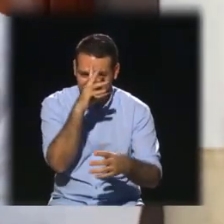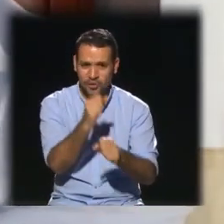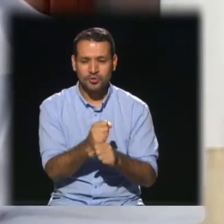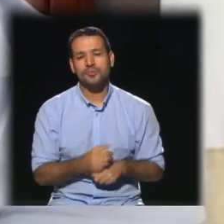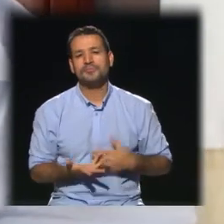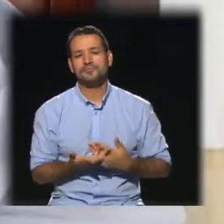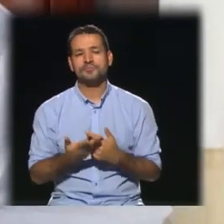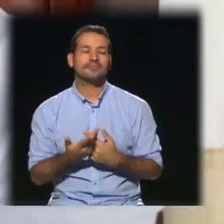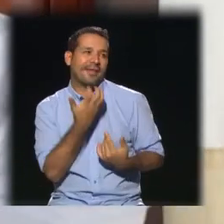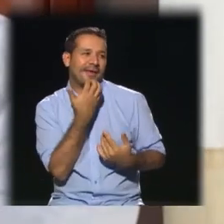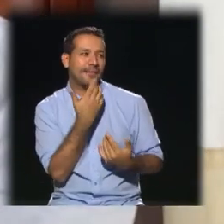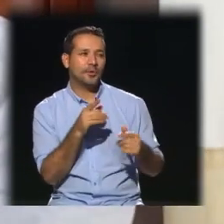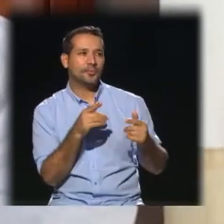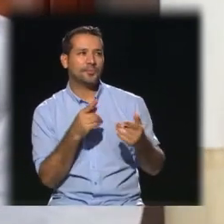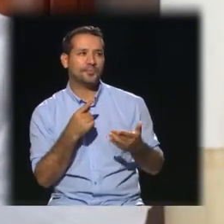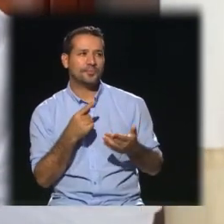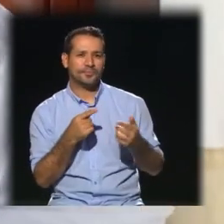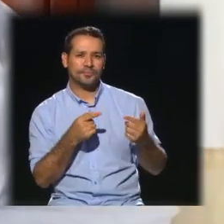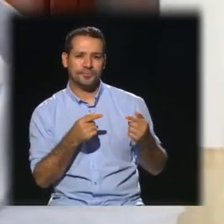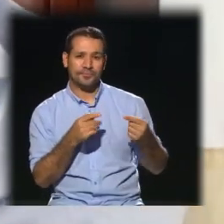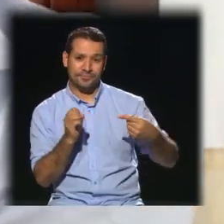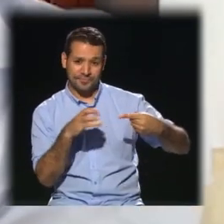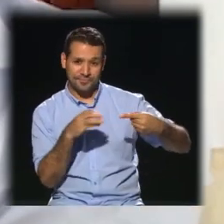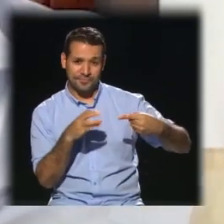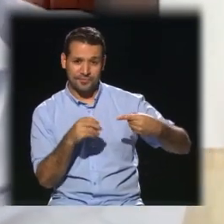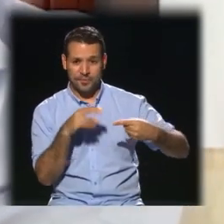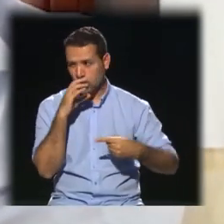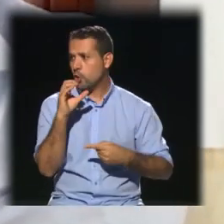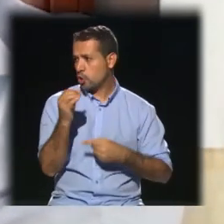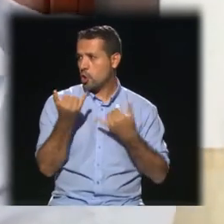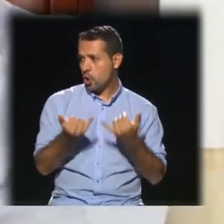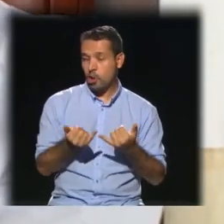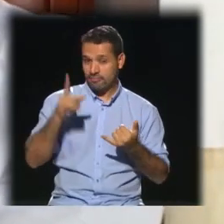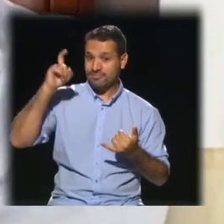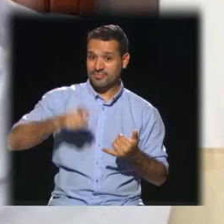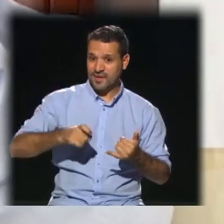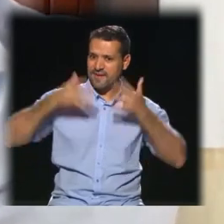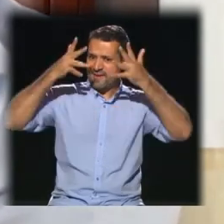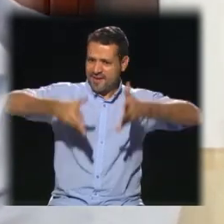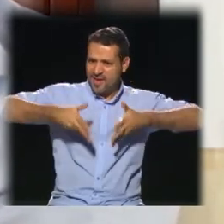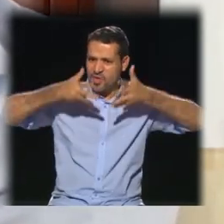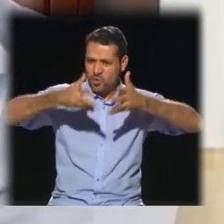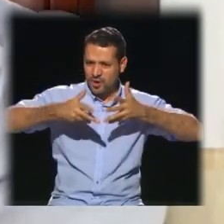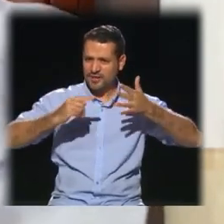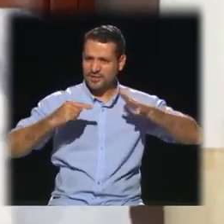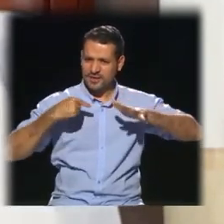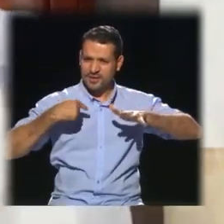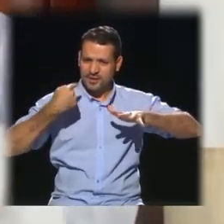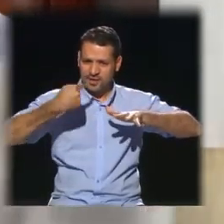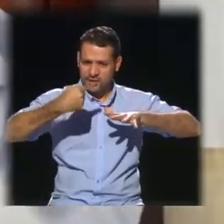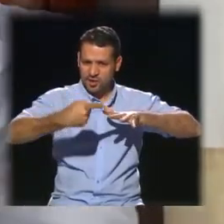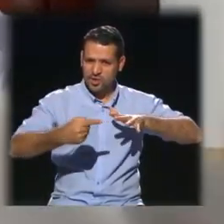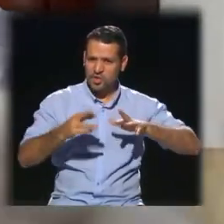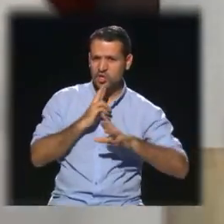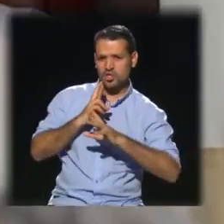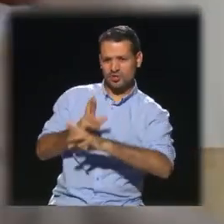botar una. Digamos que estamos en el debate y yo te digo, los niños de hoy deberían educarse bajo métodos contemporáneos de educación. Y yo te